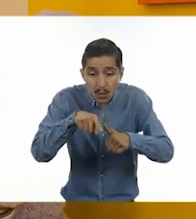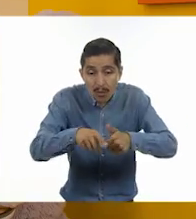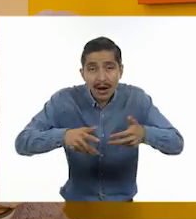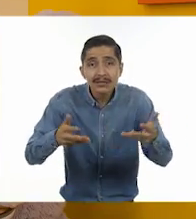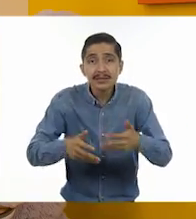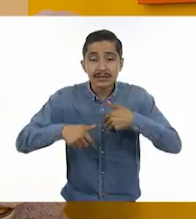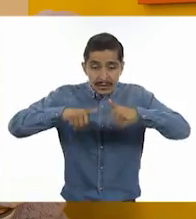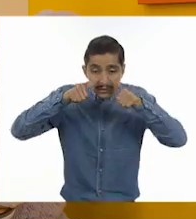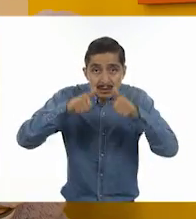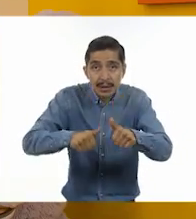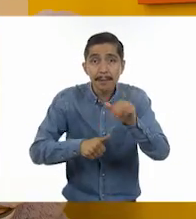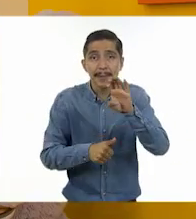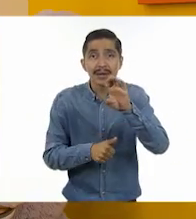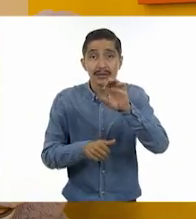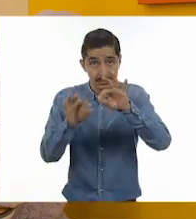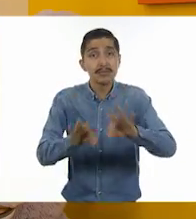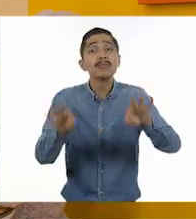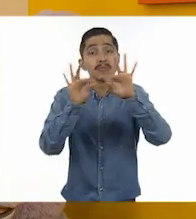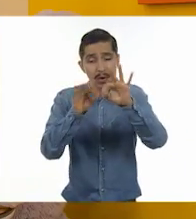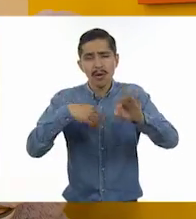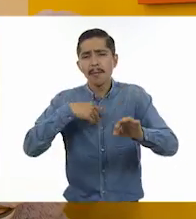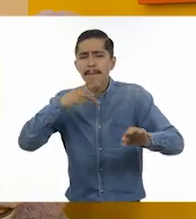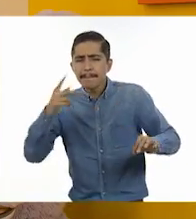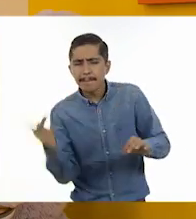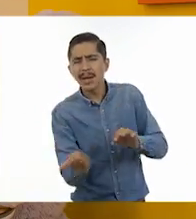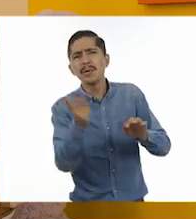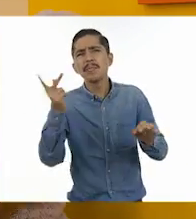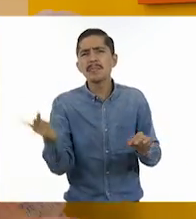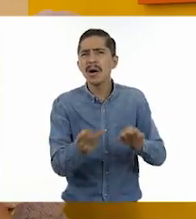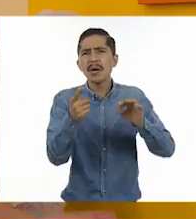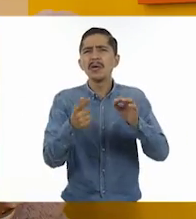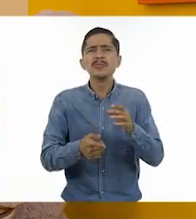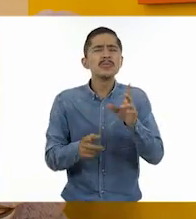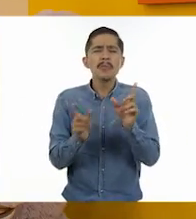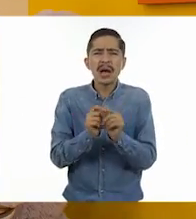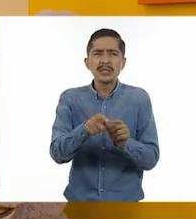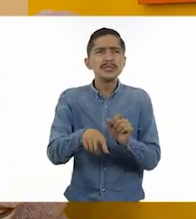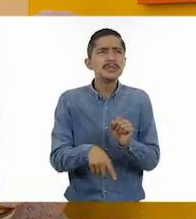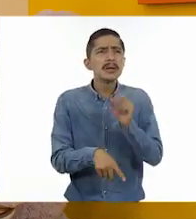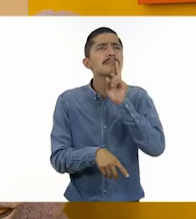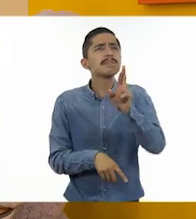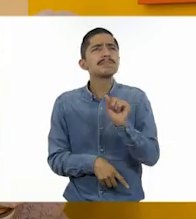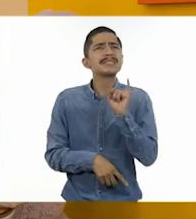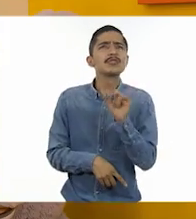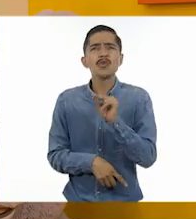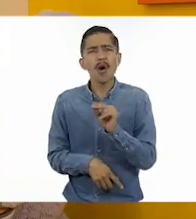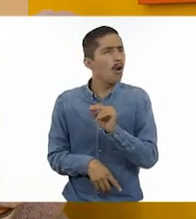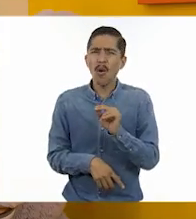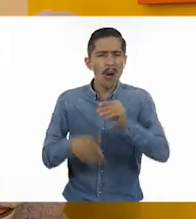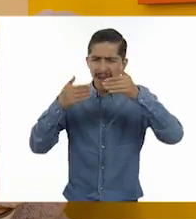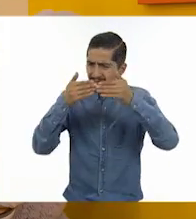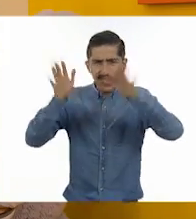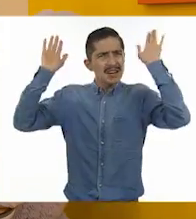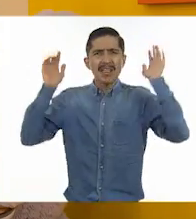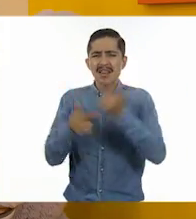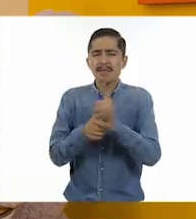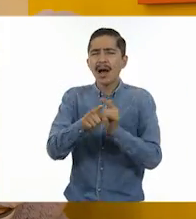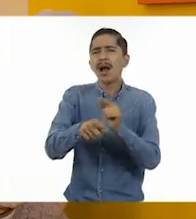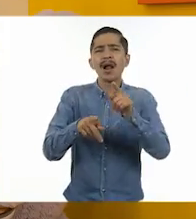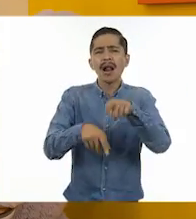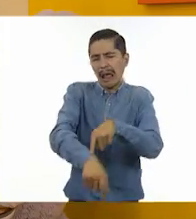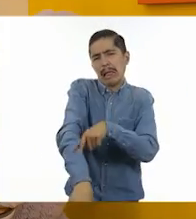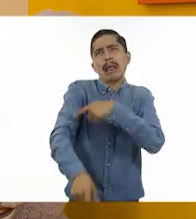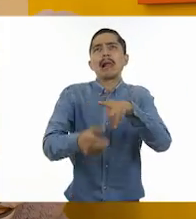Es importante también hacer preguntas abiertas más allá de un simple sí o no, provocando que poco a poco fluyan